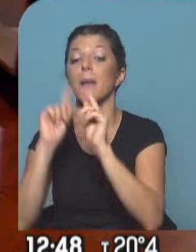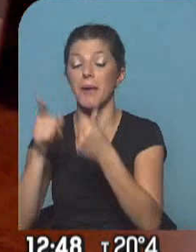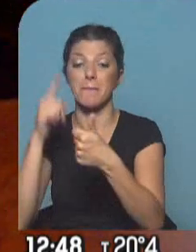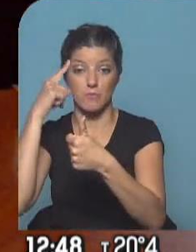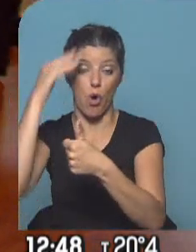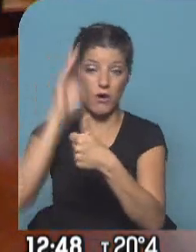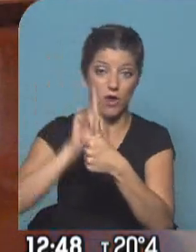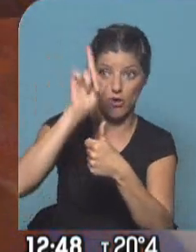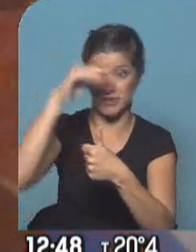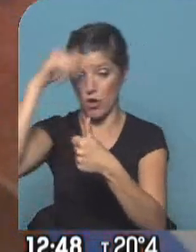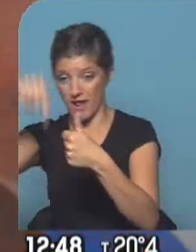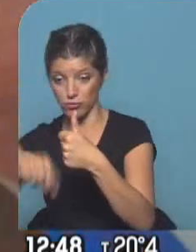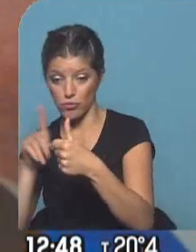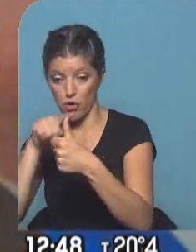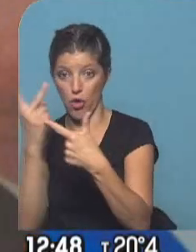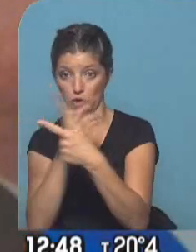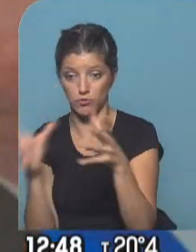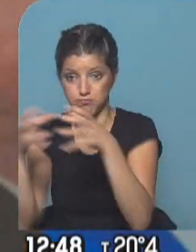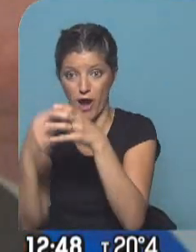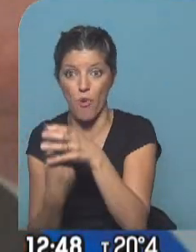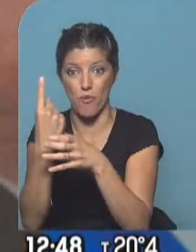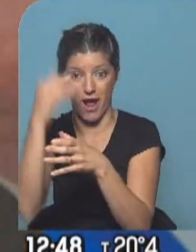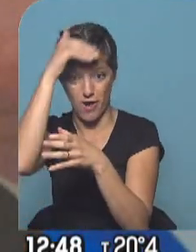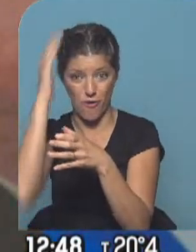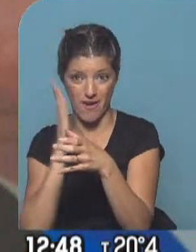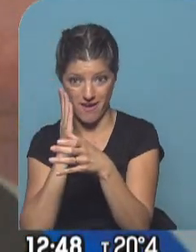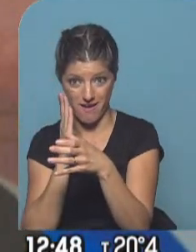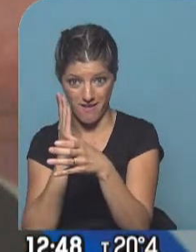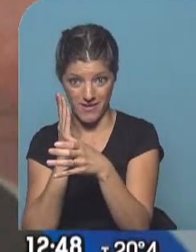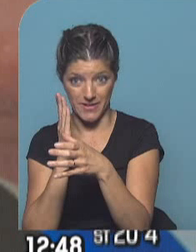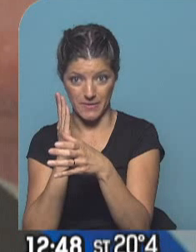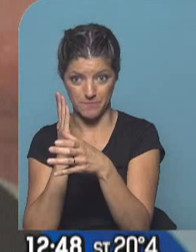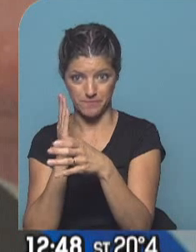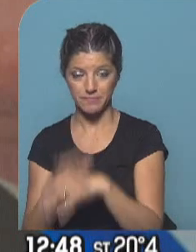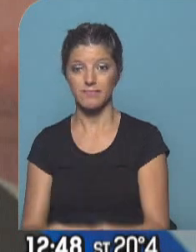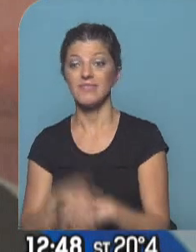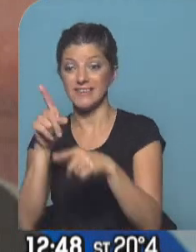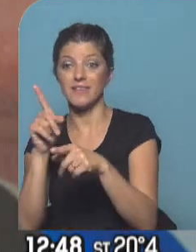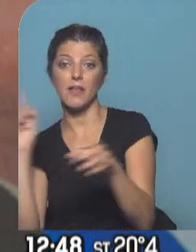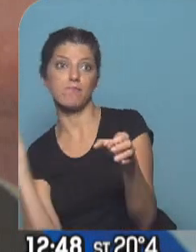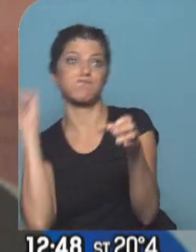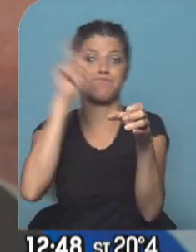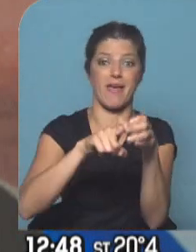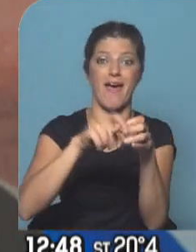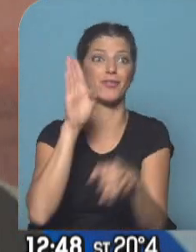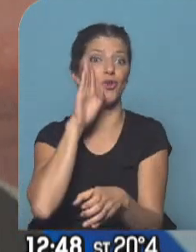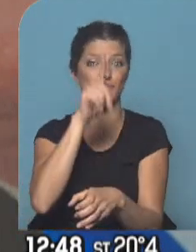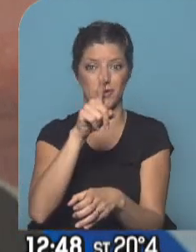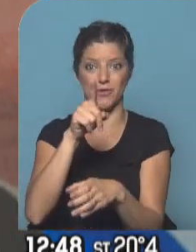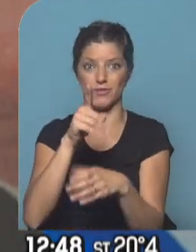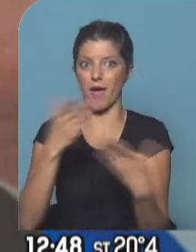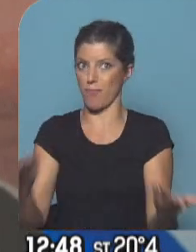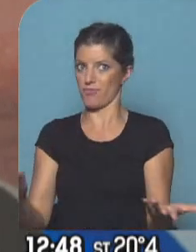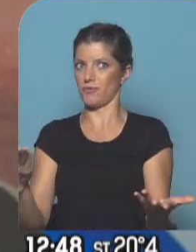una anexión, digamos, de Corea del Norte, de Corea del Sur, de Corea del Norte por parte de Corea del Sur y un aliado de Estados Unidos a las puertas del gobierno chino, cosa que